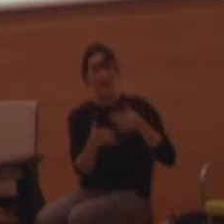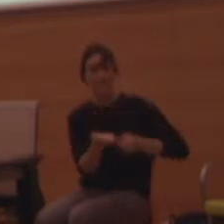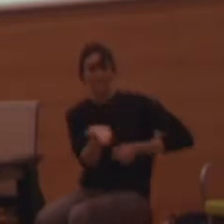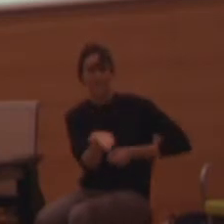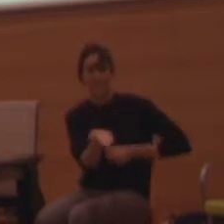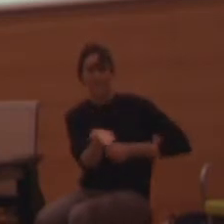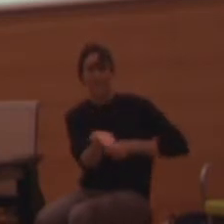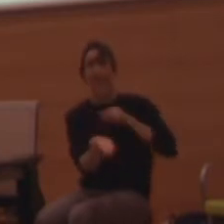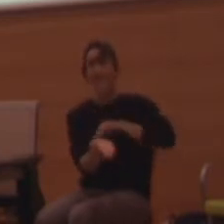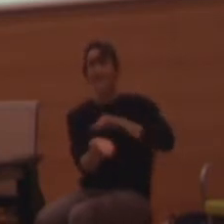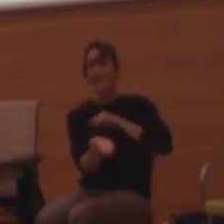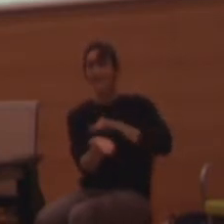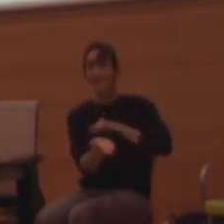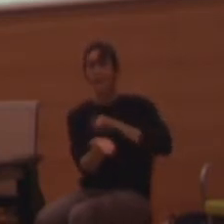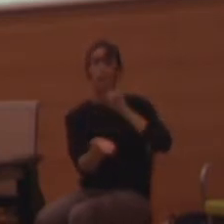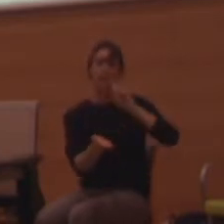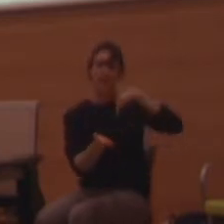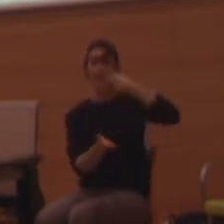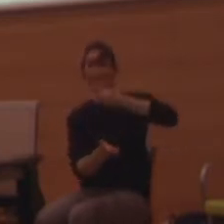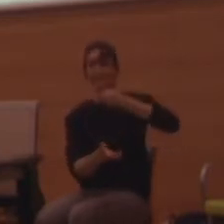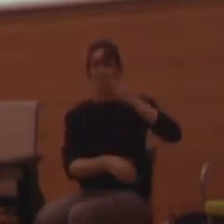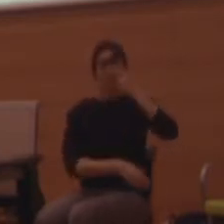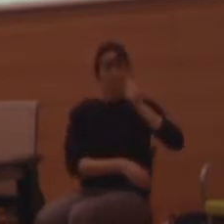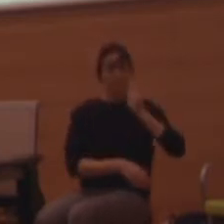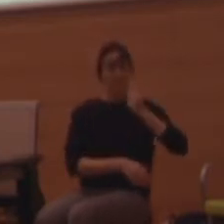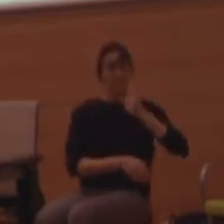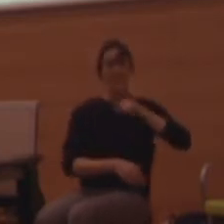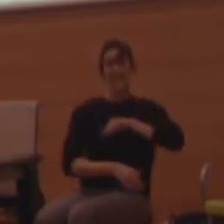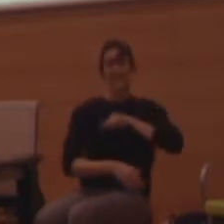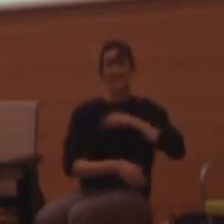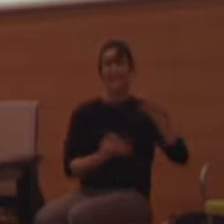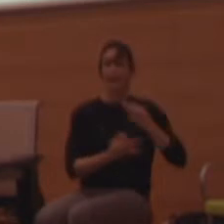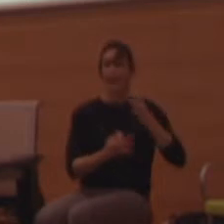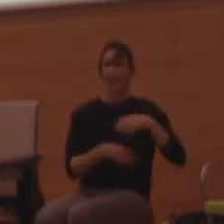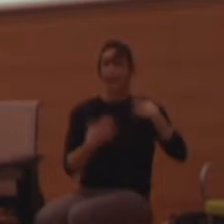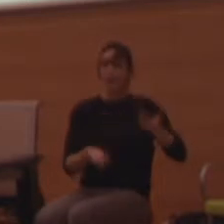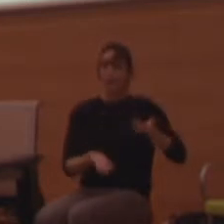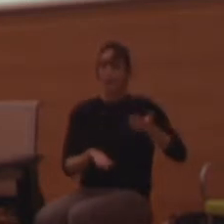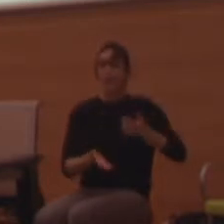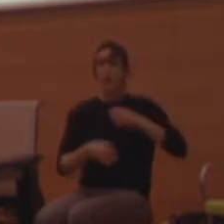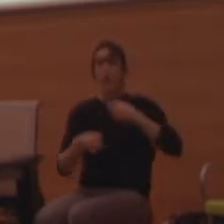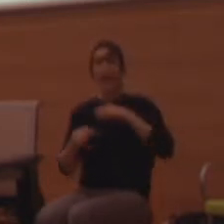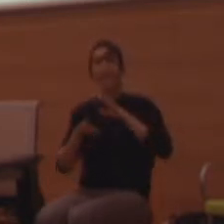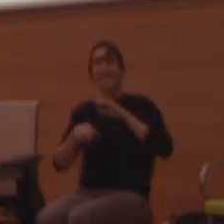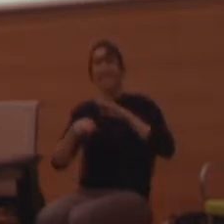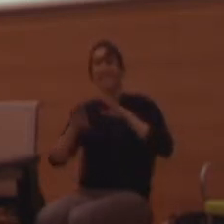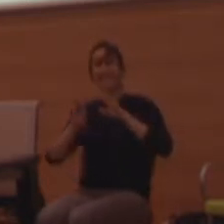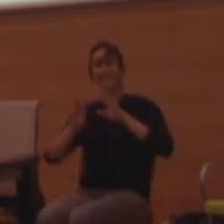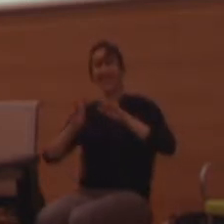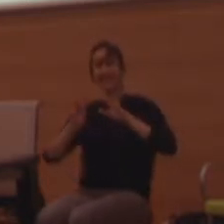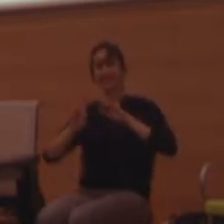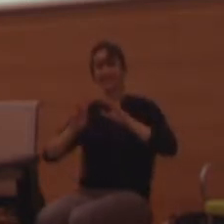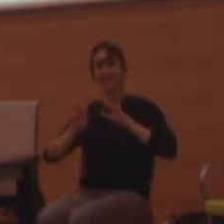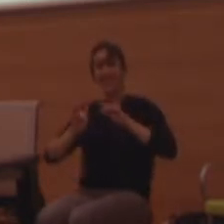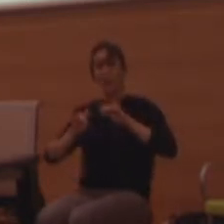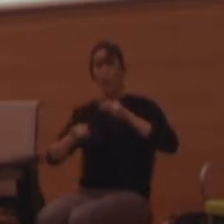el pie y le decimos también qué es lo que siente. Con la táctil cogemos un pincel y hacemos lo mismo, tanto en la